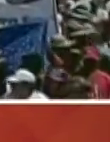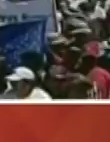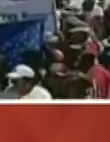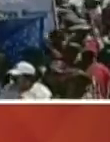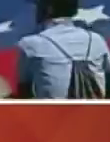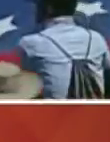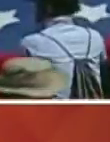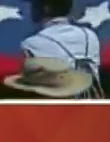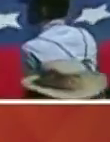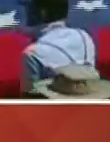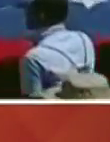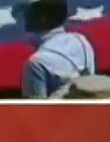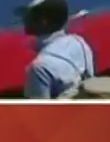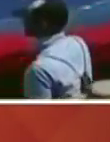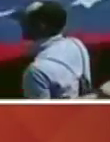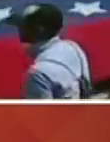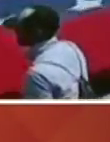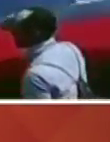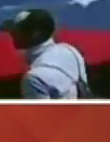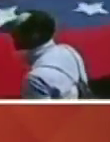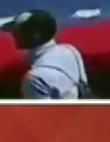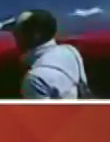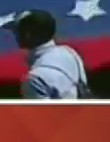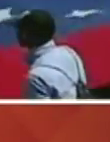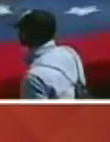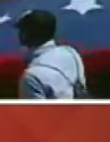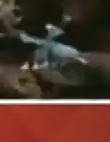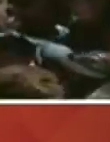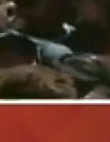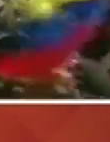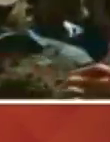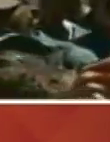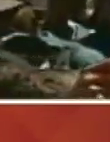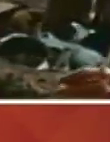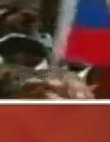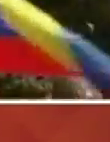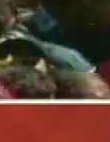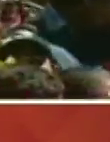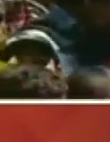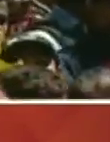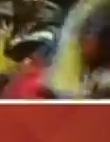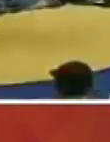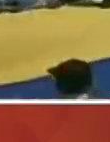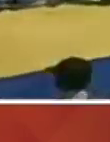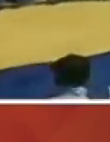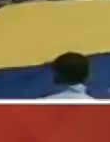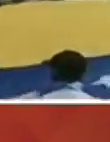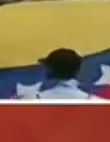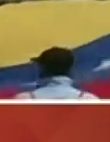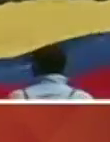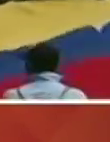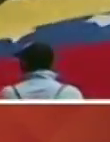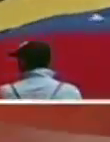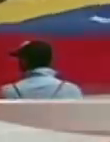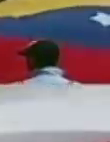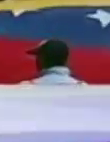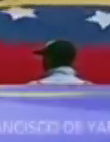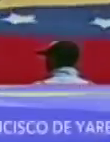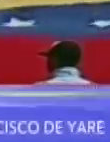invisibles. Ahí están los invencibles con su bandera de 8 estrellas. Pueblo a la